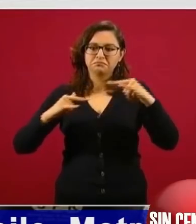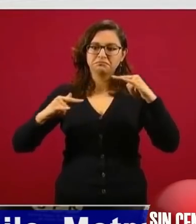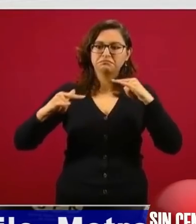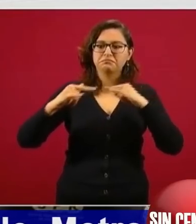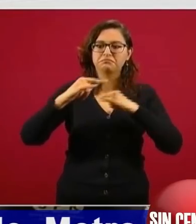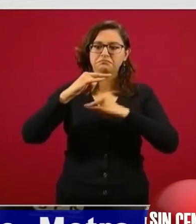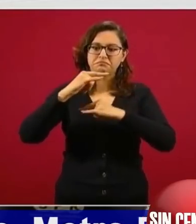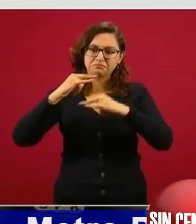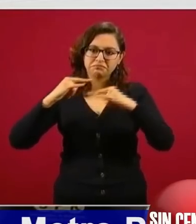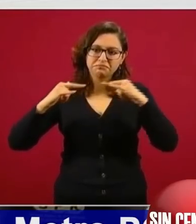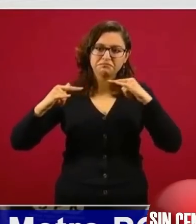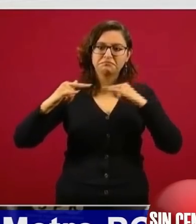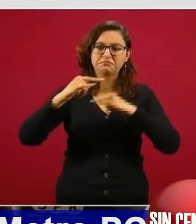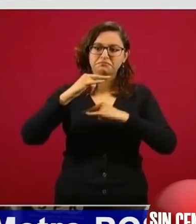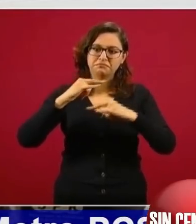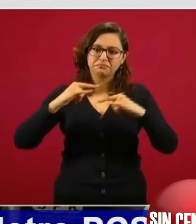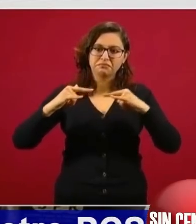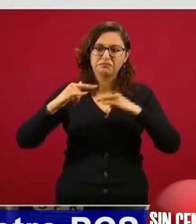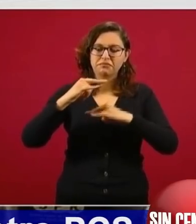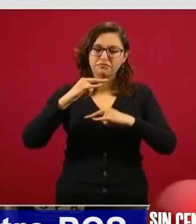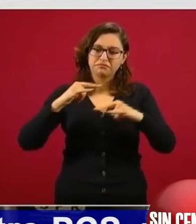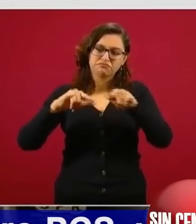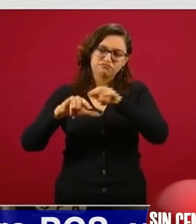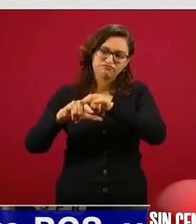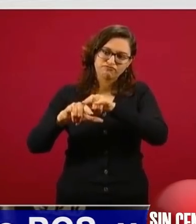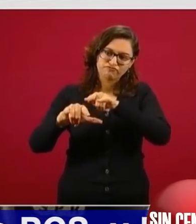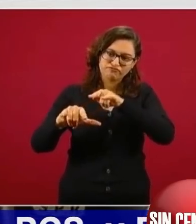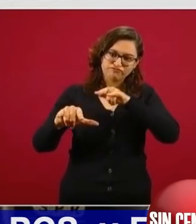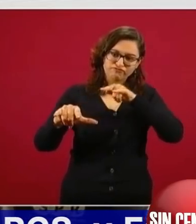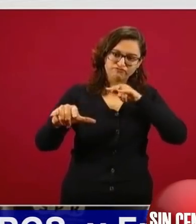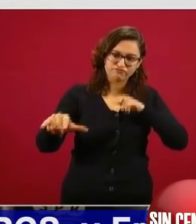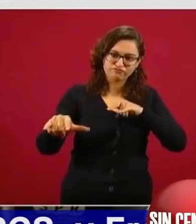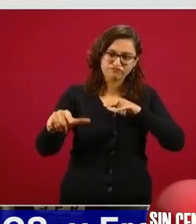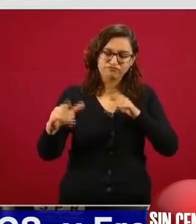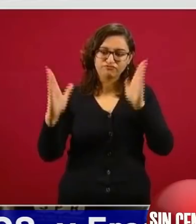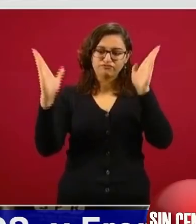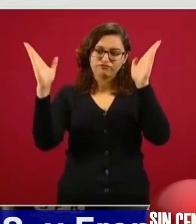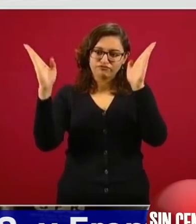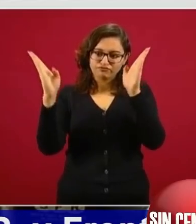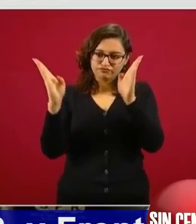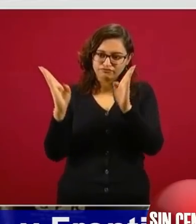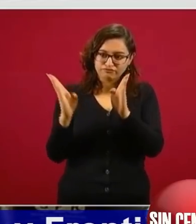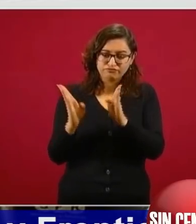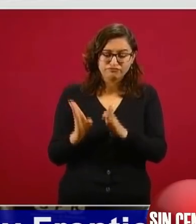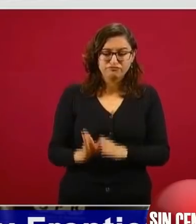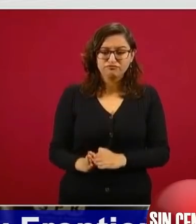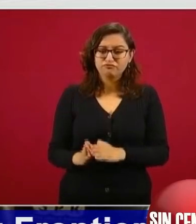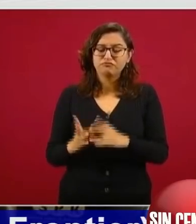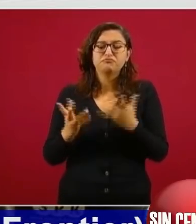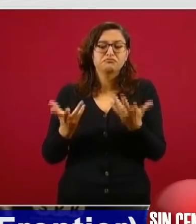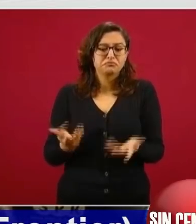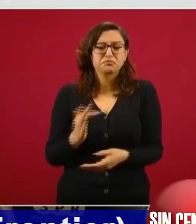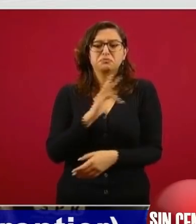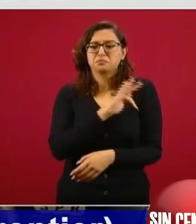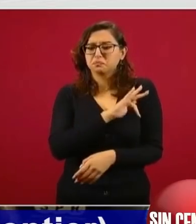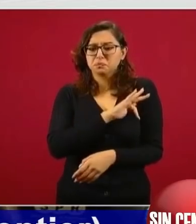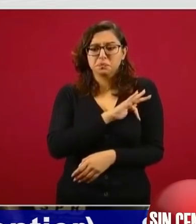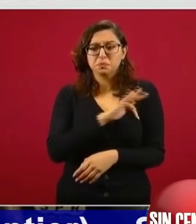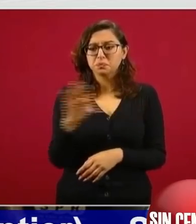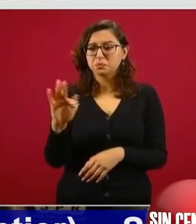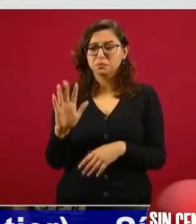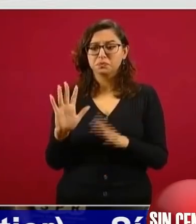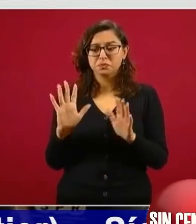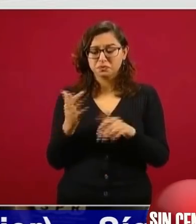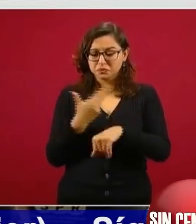un poco más y meterse en la secuencia. Y así se puede ir haciendo con todos los aviones. Este es un diseño que tiene escasos